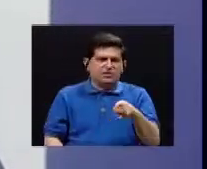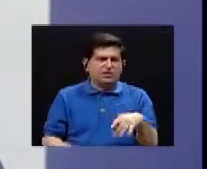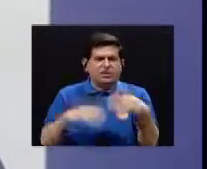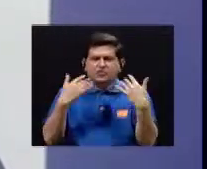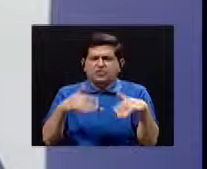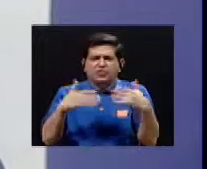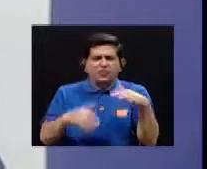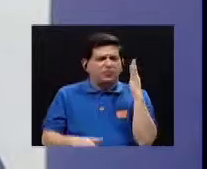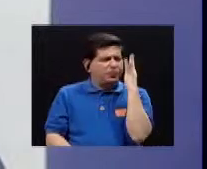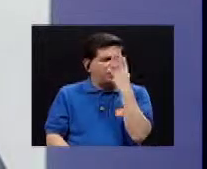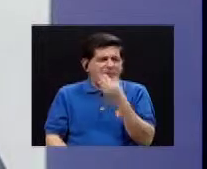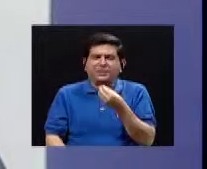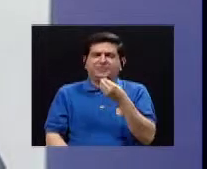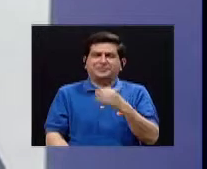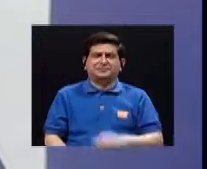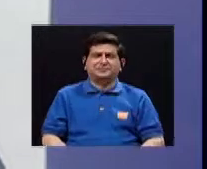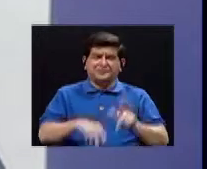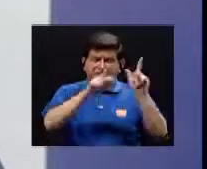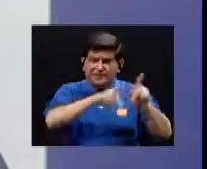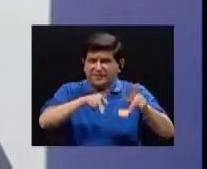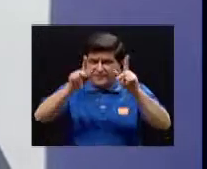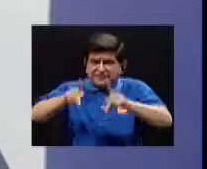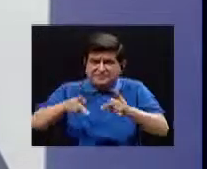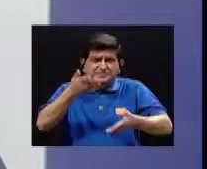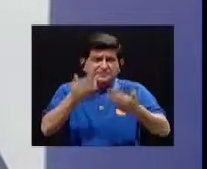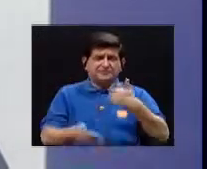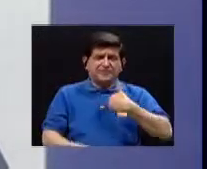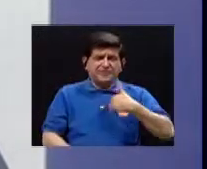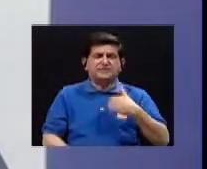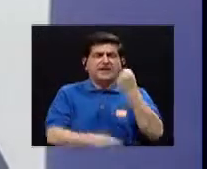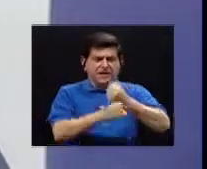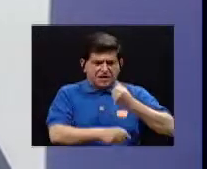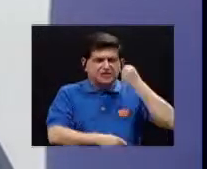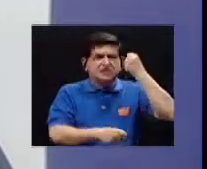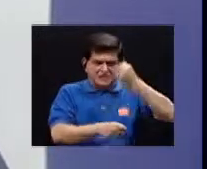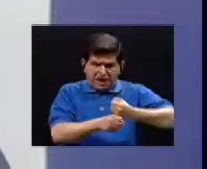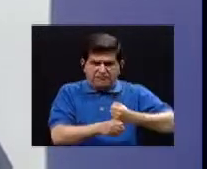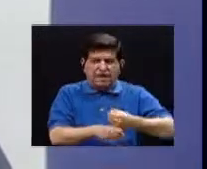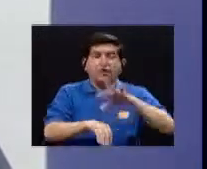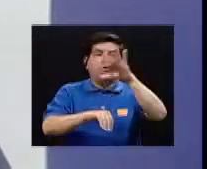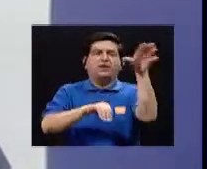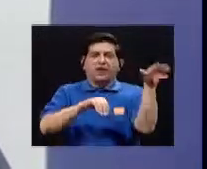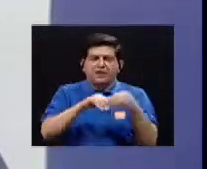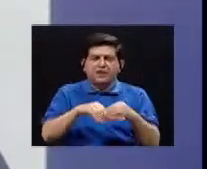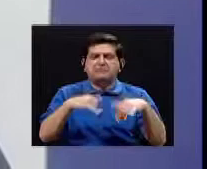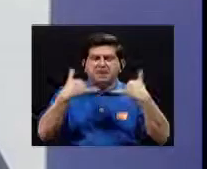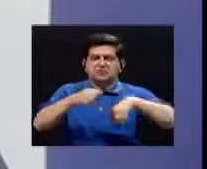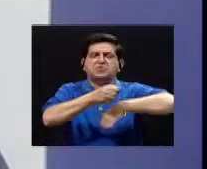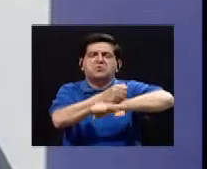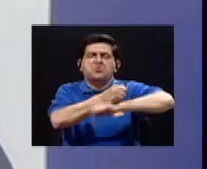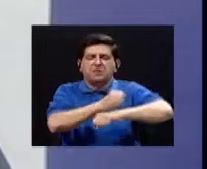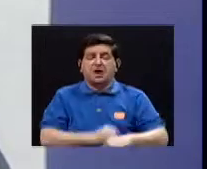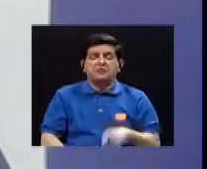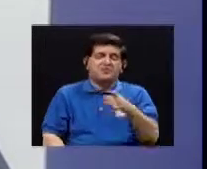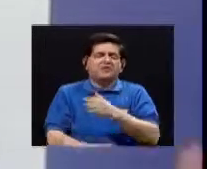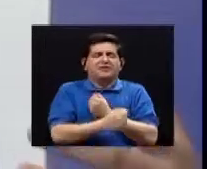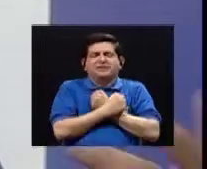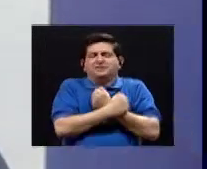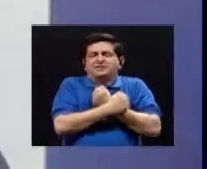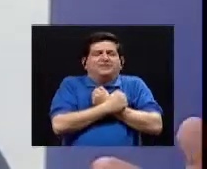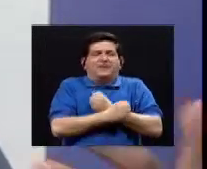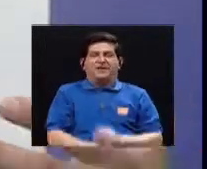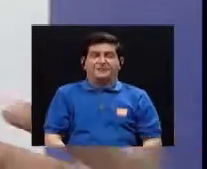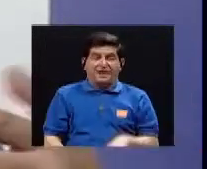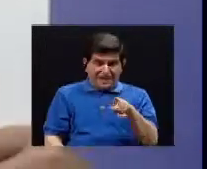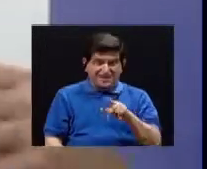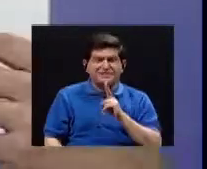parece que es demasiado en sus demás de abriéndose a cuánta gente tiene un trabajo digamos y además juega fútbol porque la